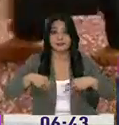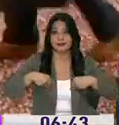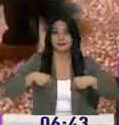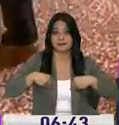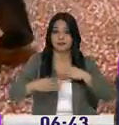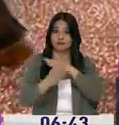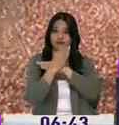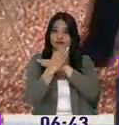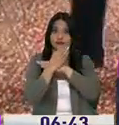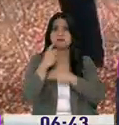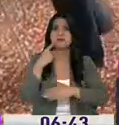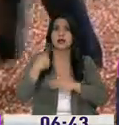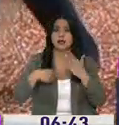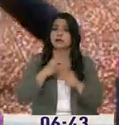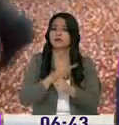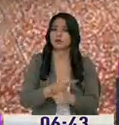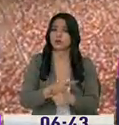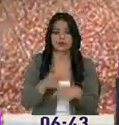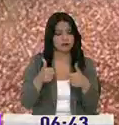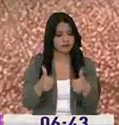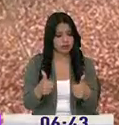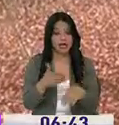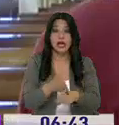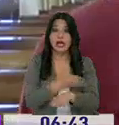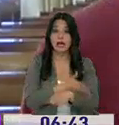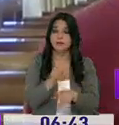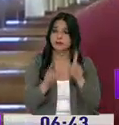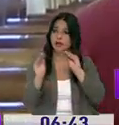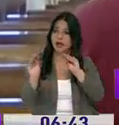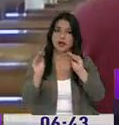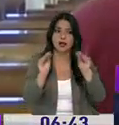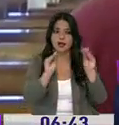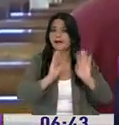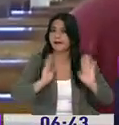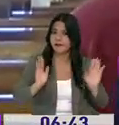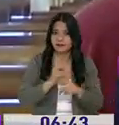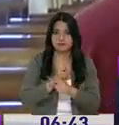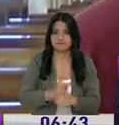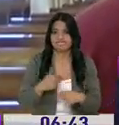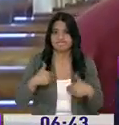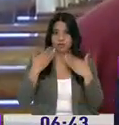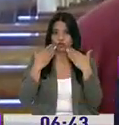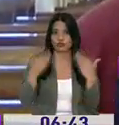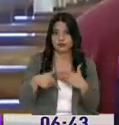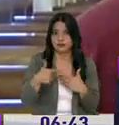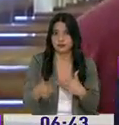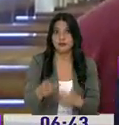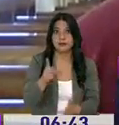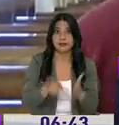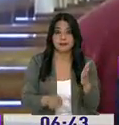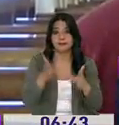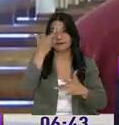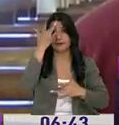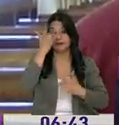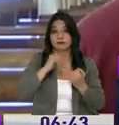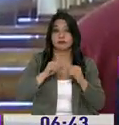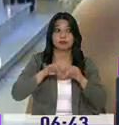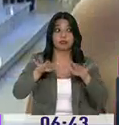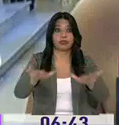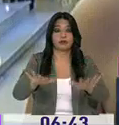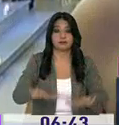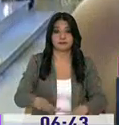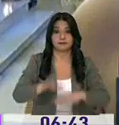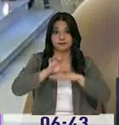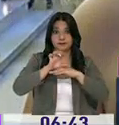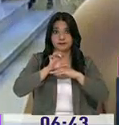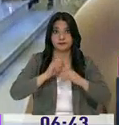por precaución, muy bueno, que anticipen a la gente. Porque no se sabe qué va a pasar ahora con esa enfermedad aquí en el Ecuador. Tratar de